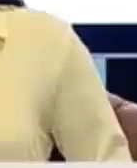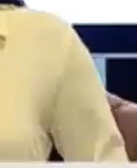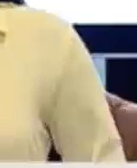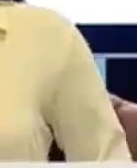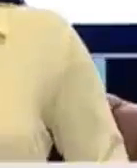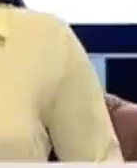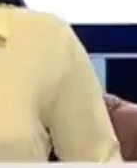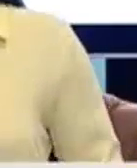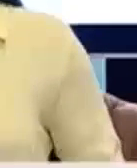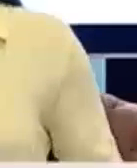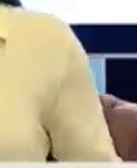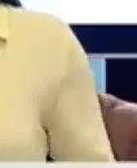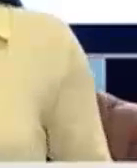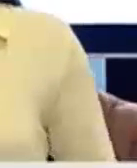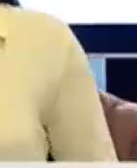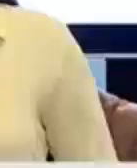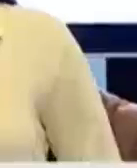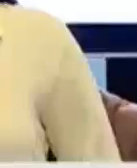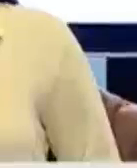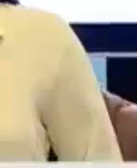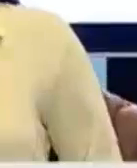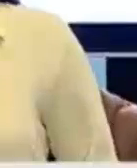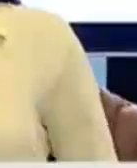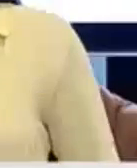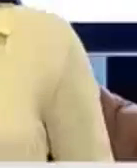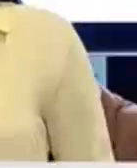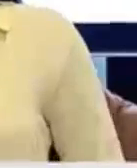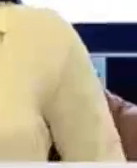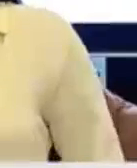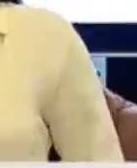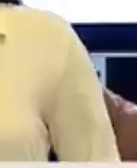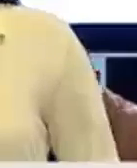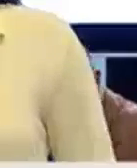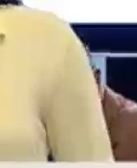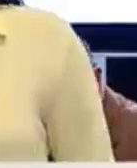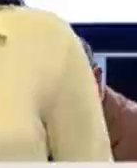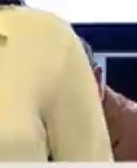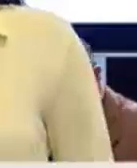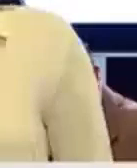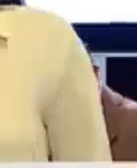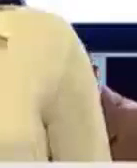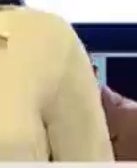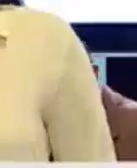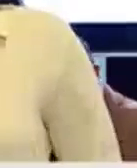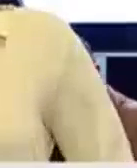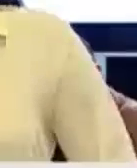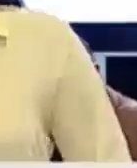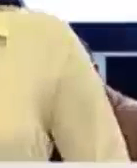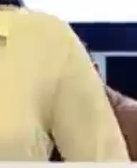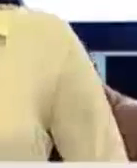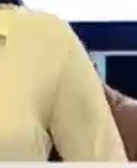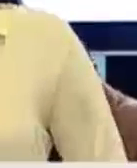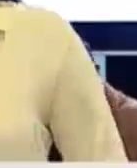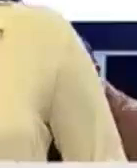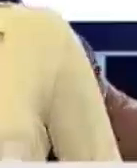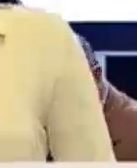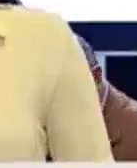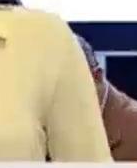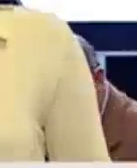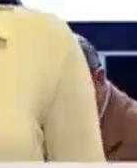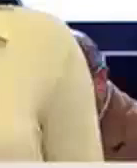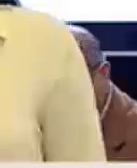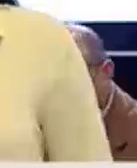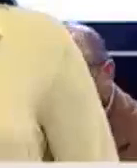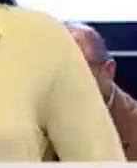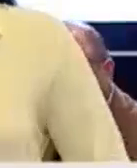en este diálogo es herramienta de trabajo para los legisladores. Por ello, yo lo invito a que permanezca en la señal del canal del Congreso, le